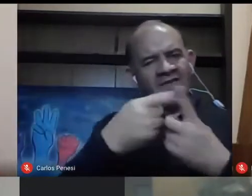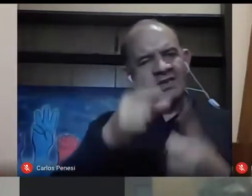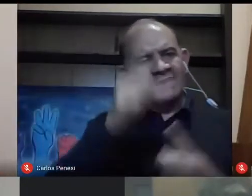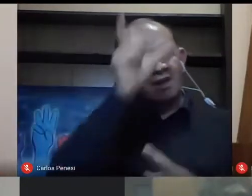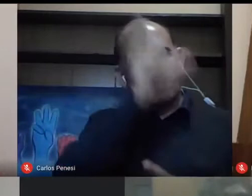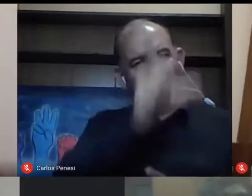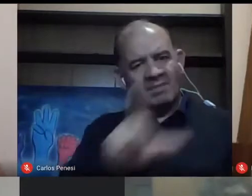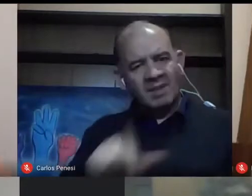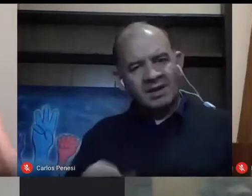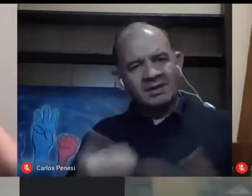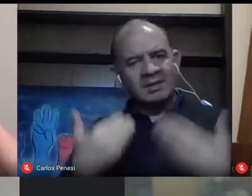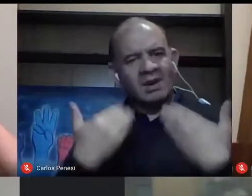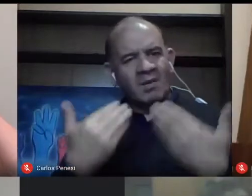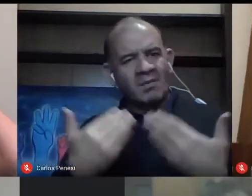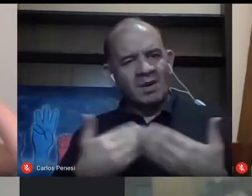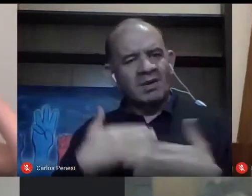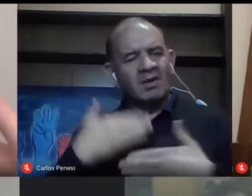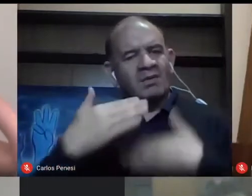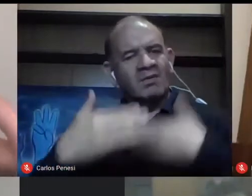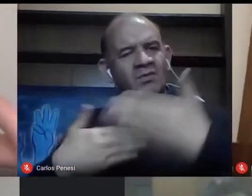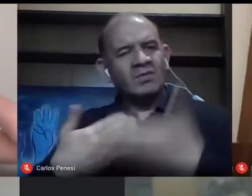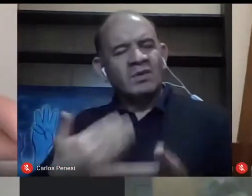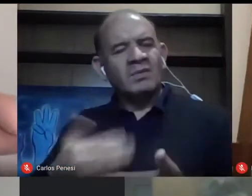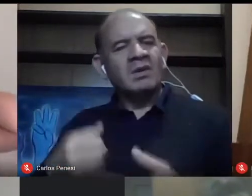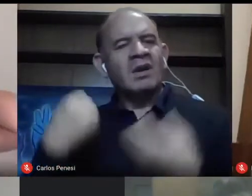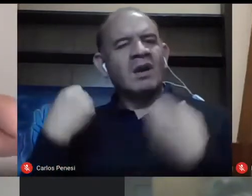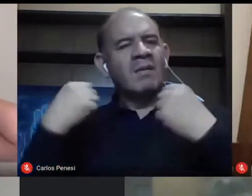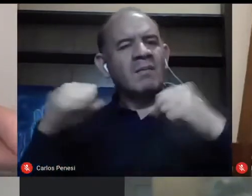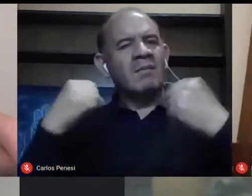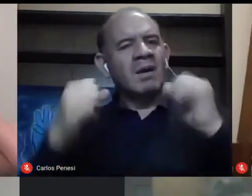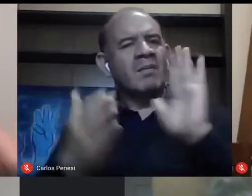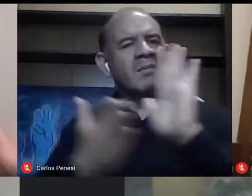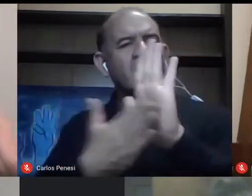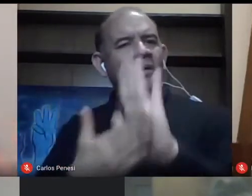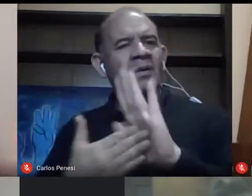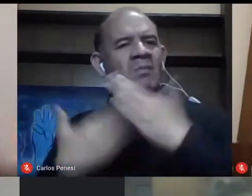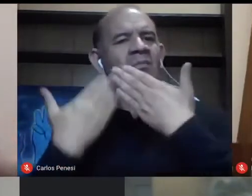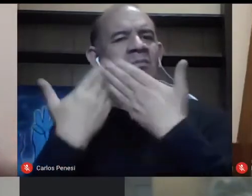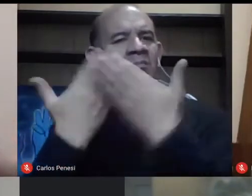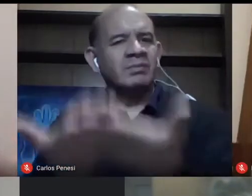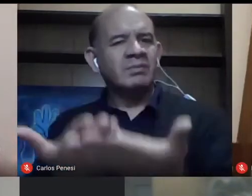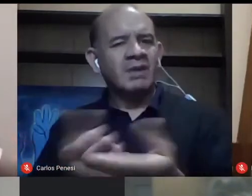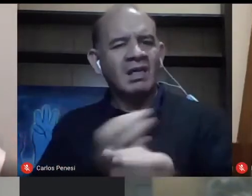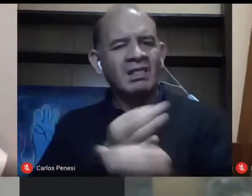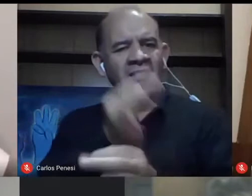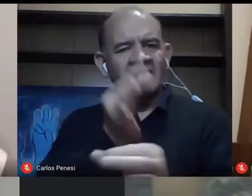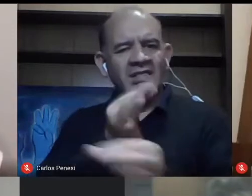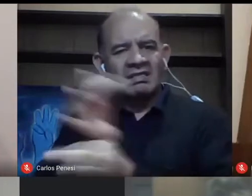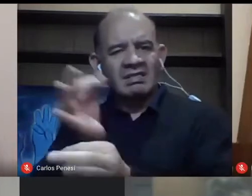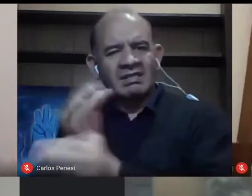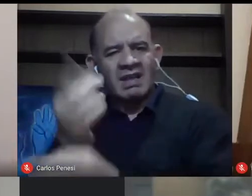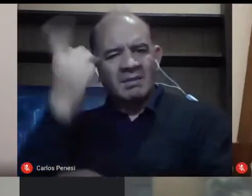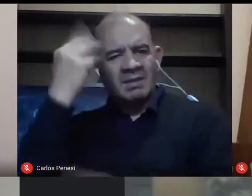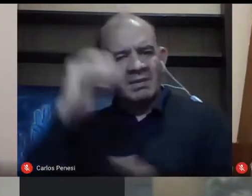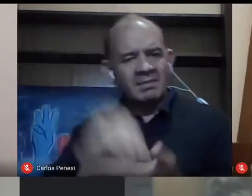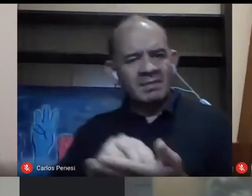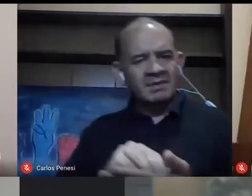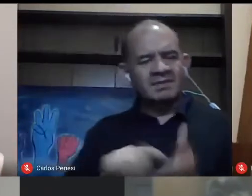Entonces, este año lo que se hizo fue modificar la ley de propiedad intelectual,